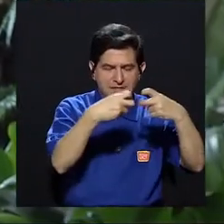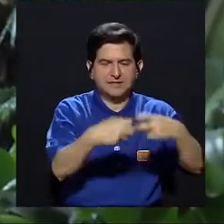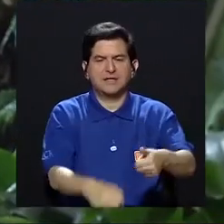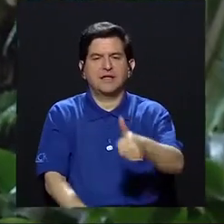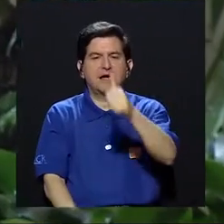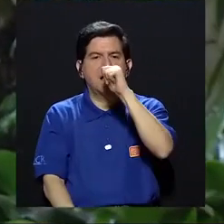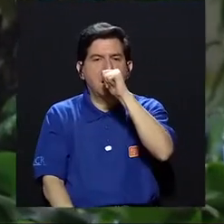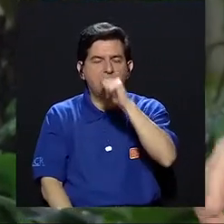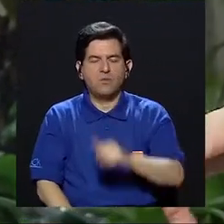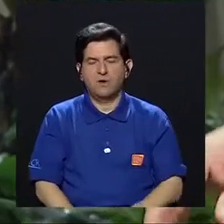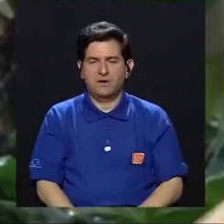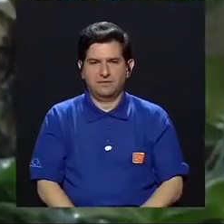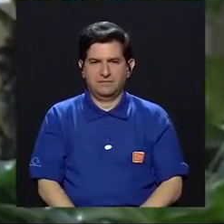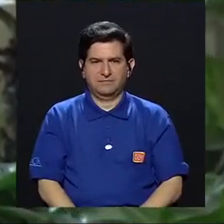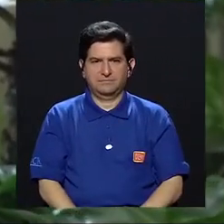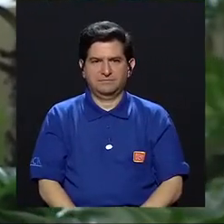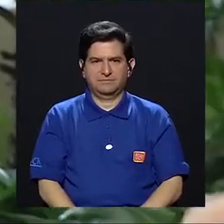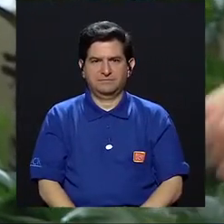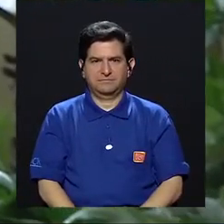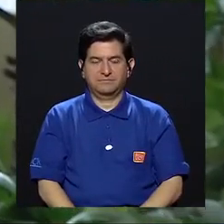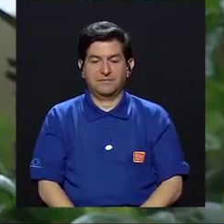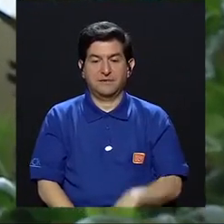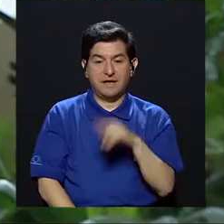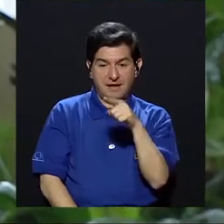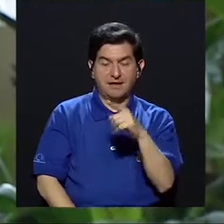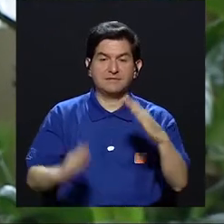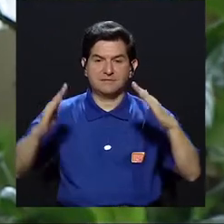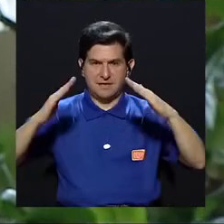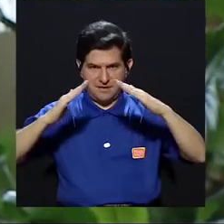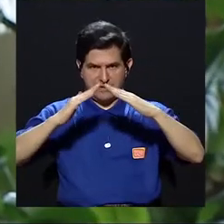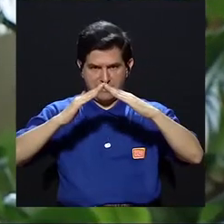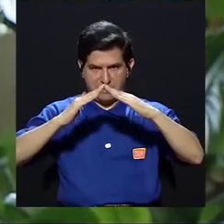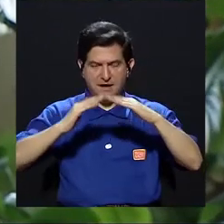agua, una vivienda